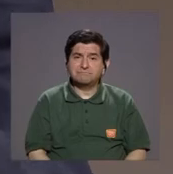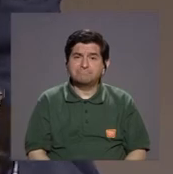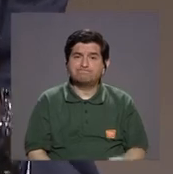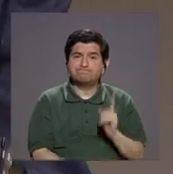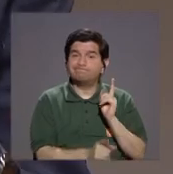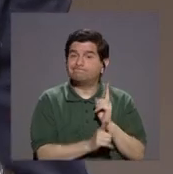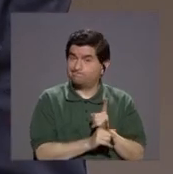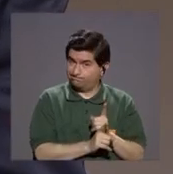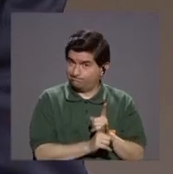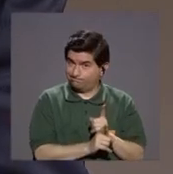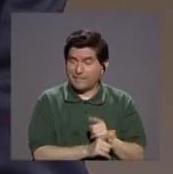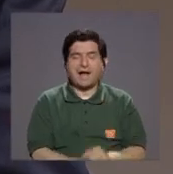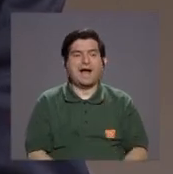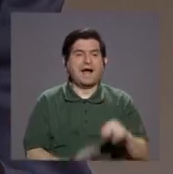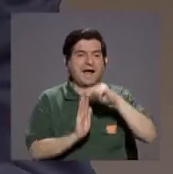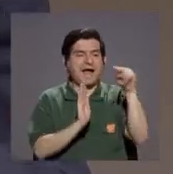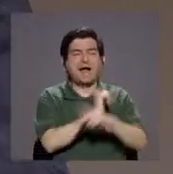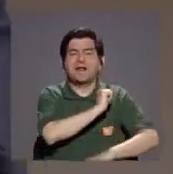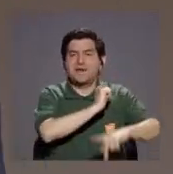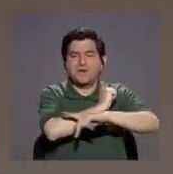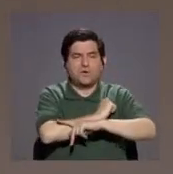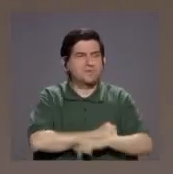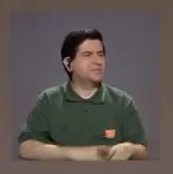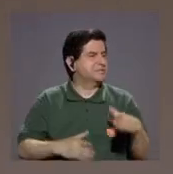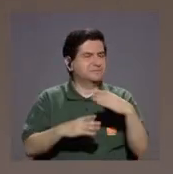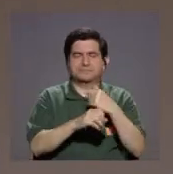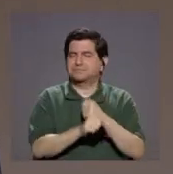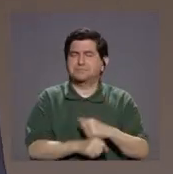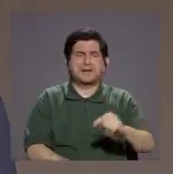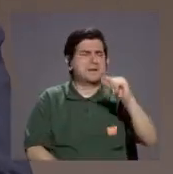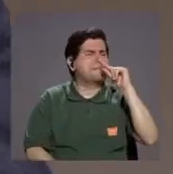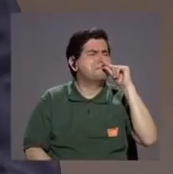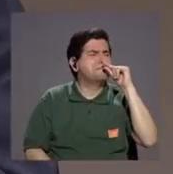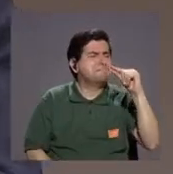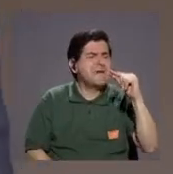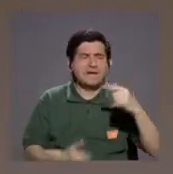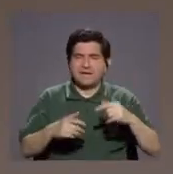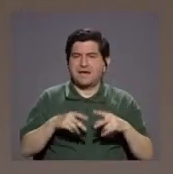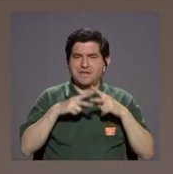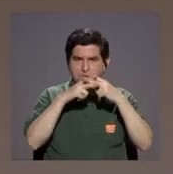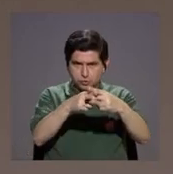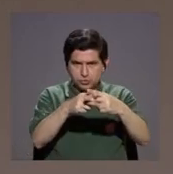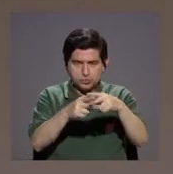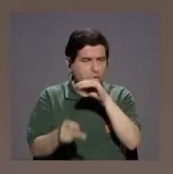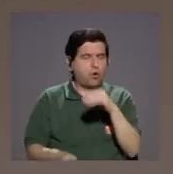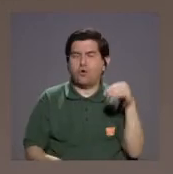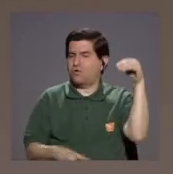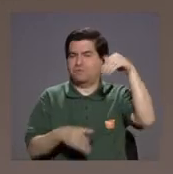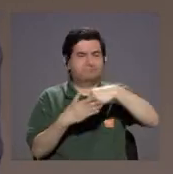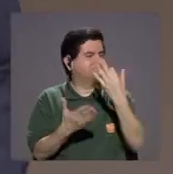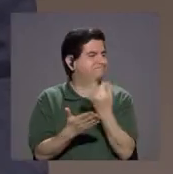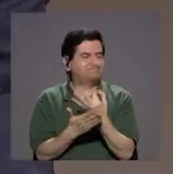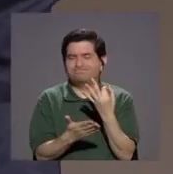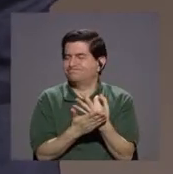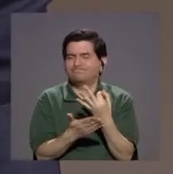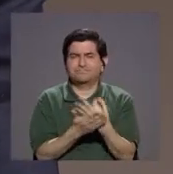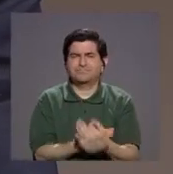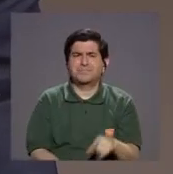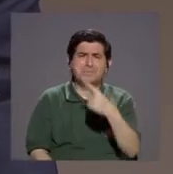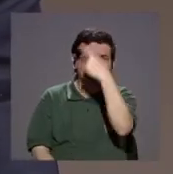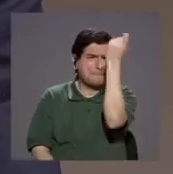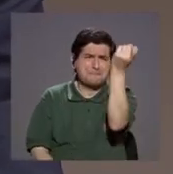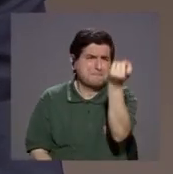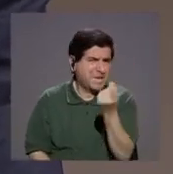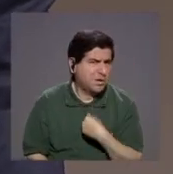la normativa de este país no está hecha para los microcréditos ni está hecha para la inclusión financiera si usted me